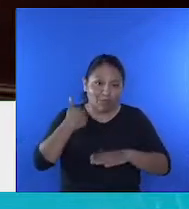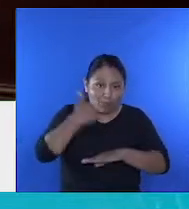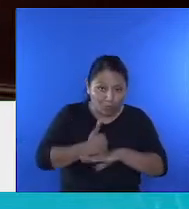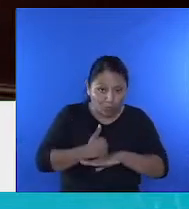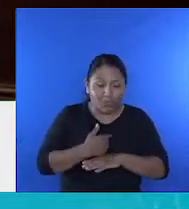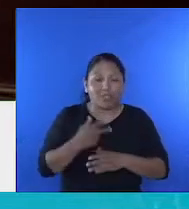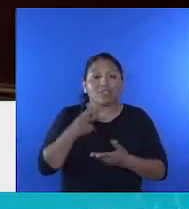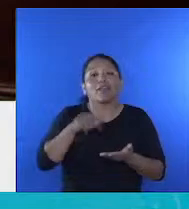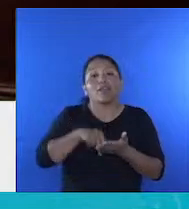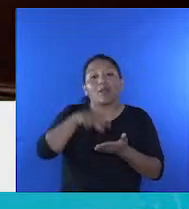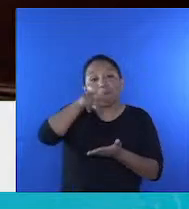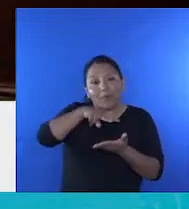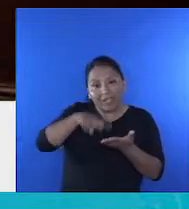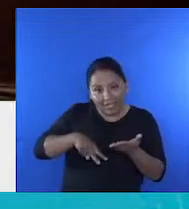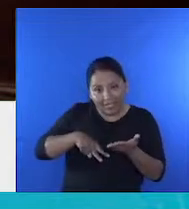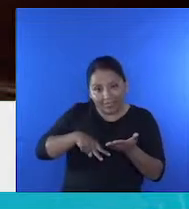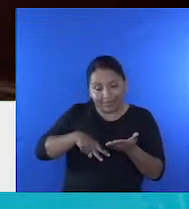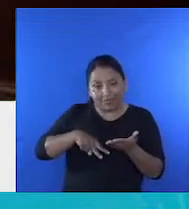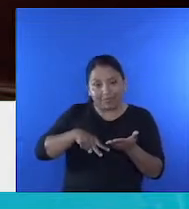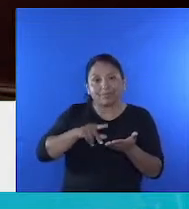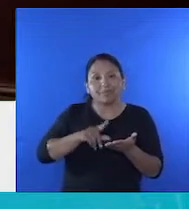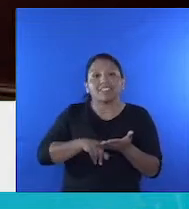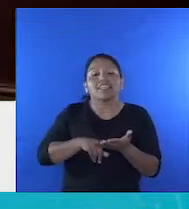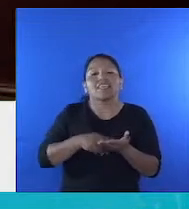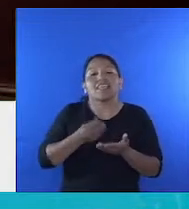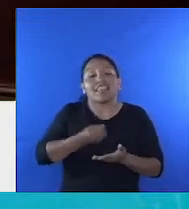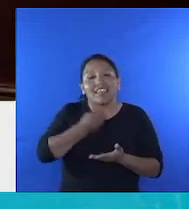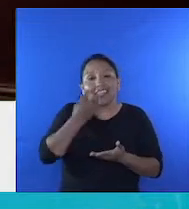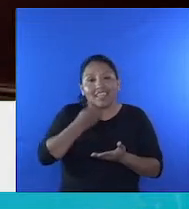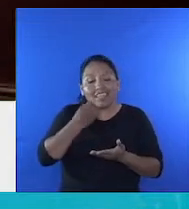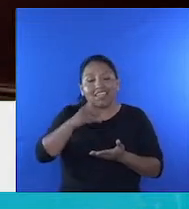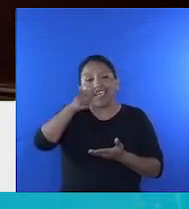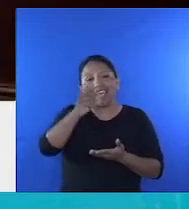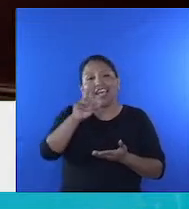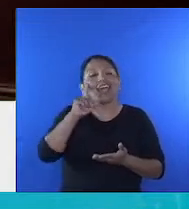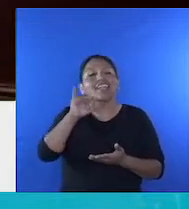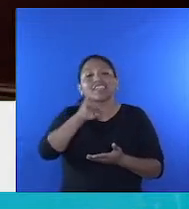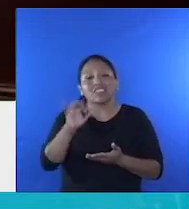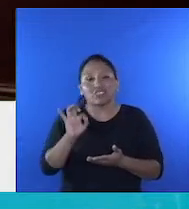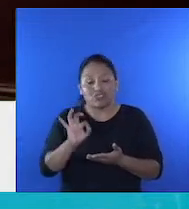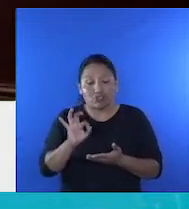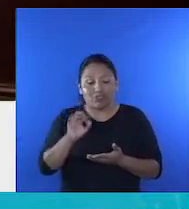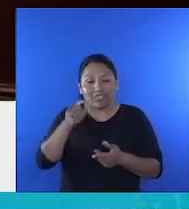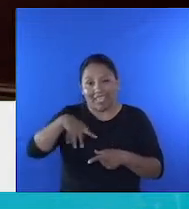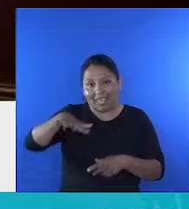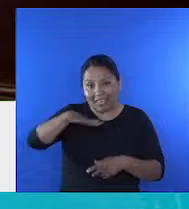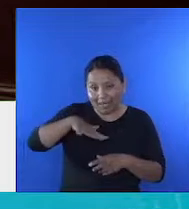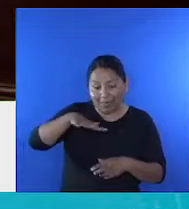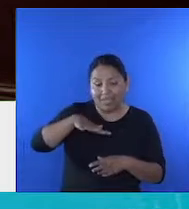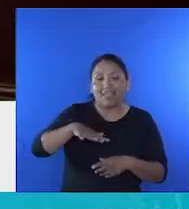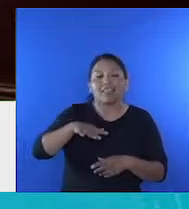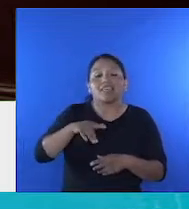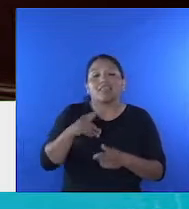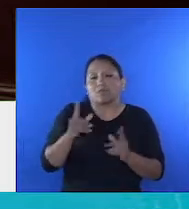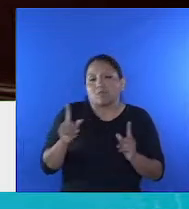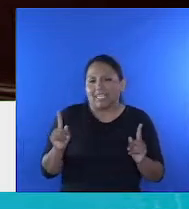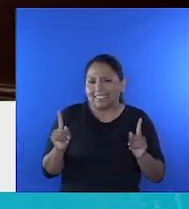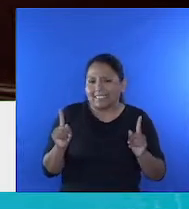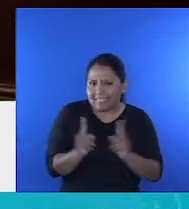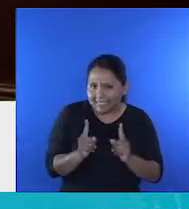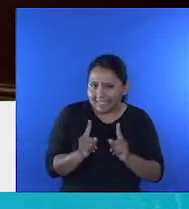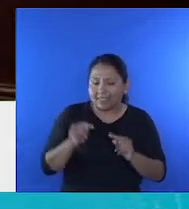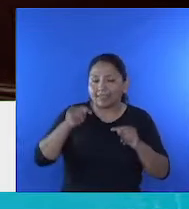voy a cerrar leyendo un fragmento de declaraciones de Rodolfo Carrizo, que es del CECIM de acá de La Plata, porque me parece que es una